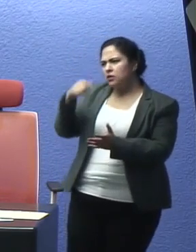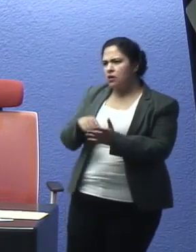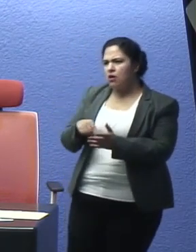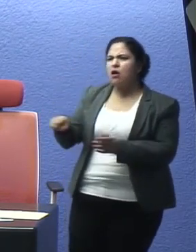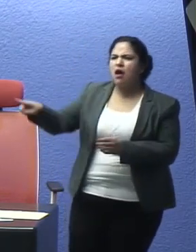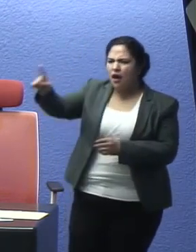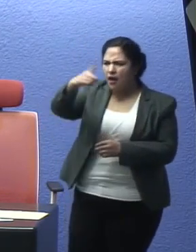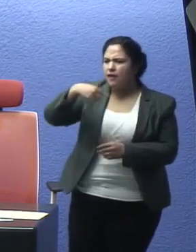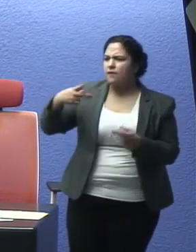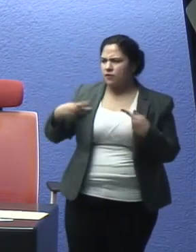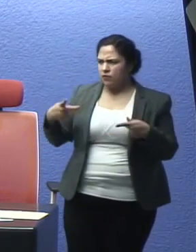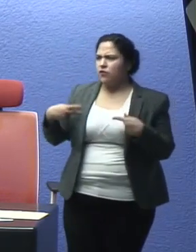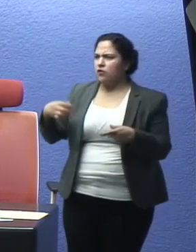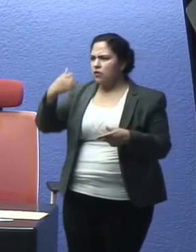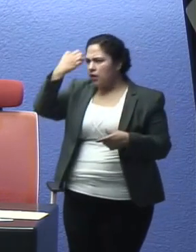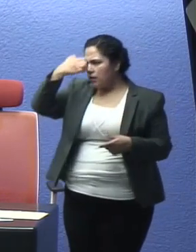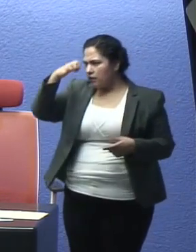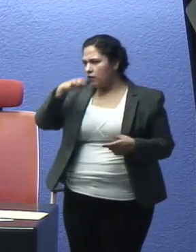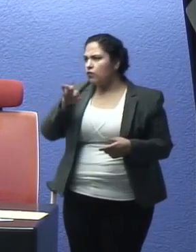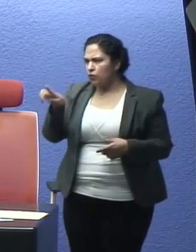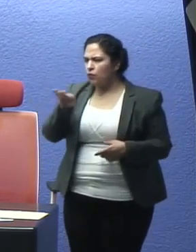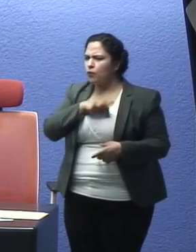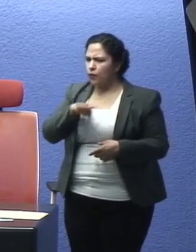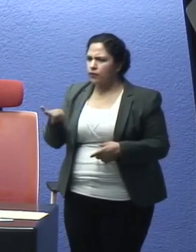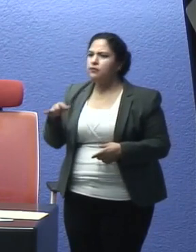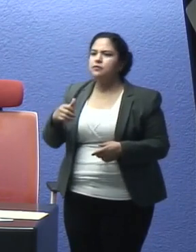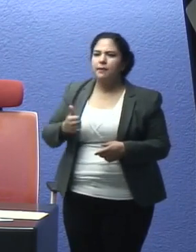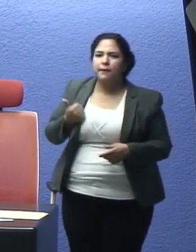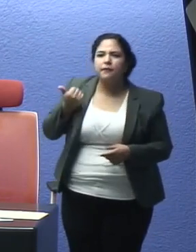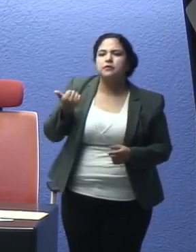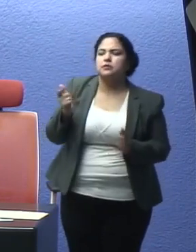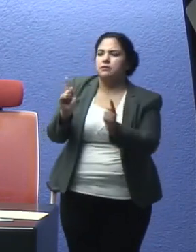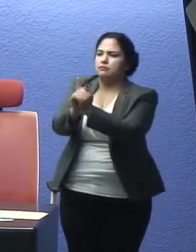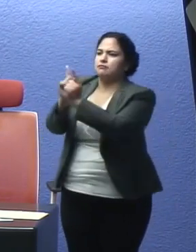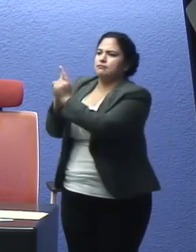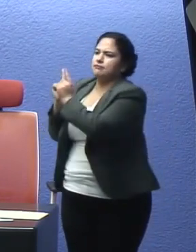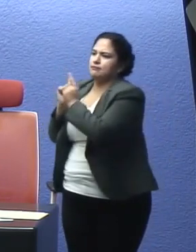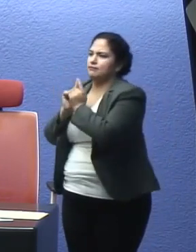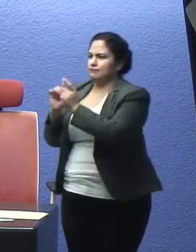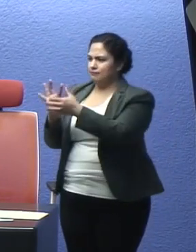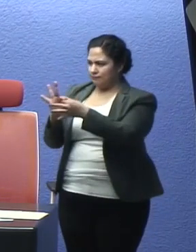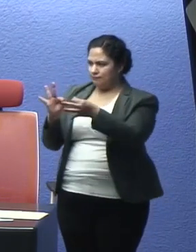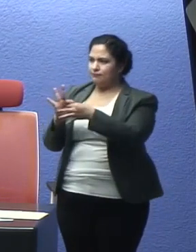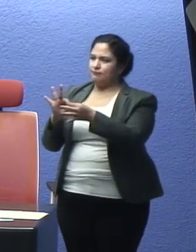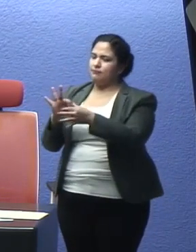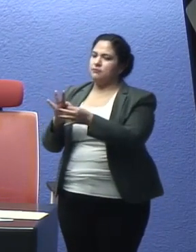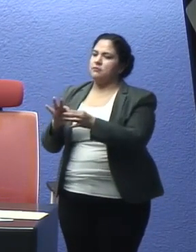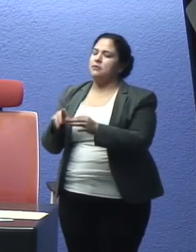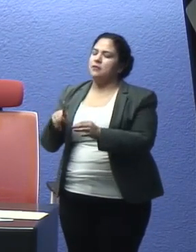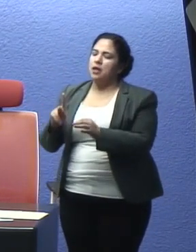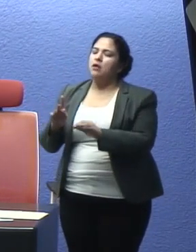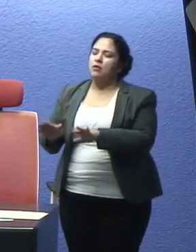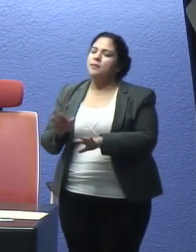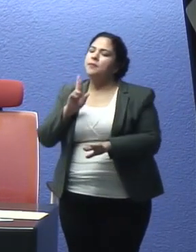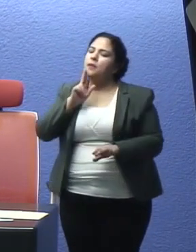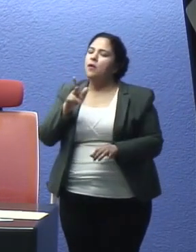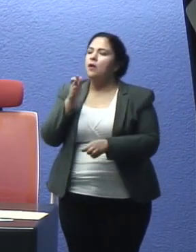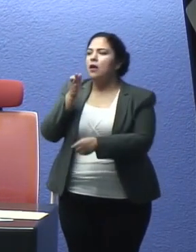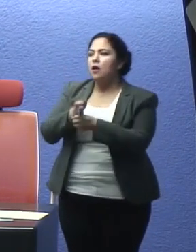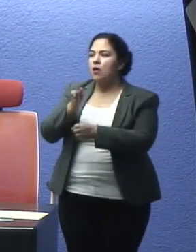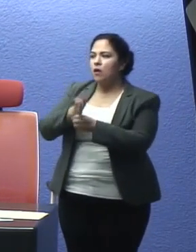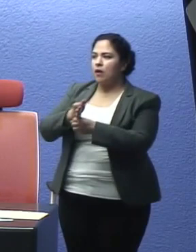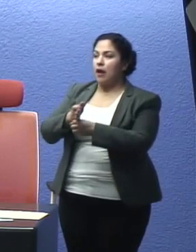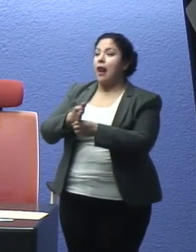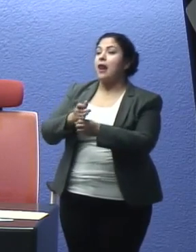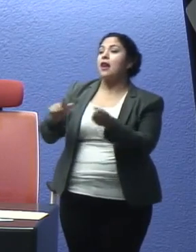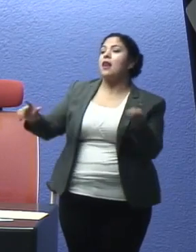yo creo que sería un buen momento para tener contacto de Laura con ustedes y ustedes hacia Laura. Y me centro más como en esta cuestión de la